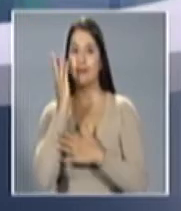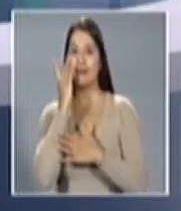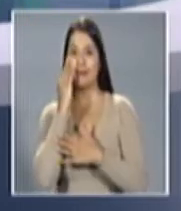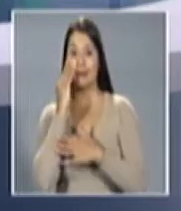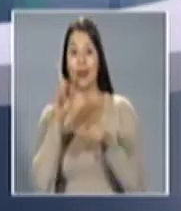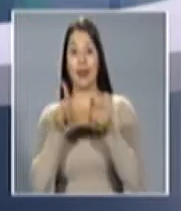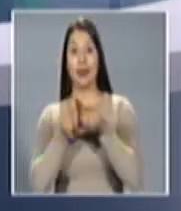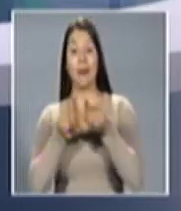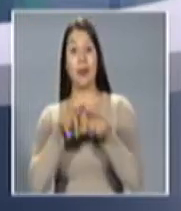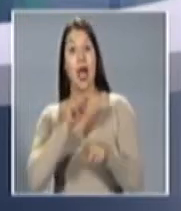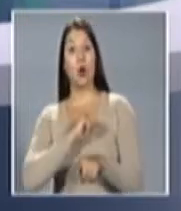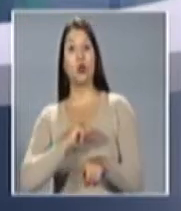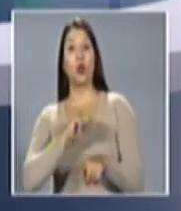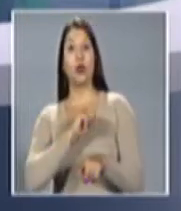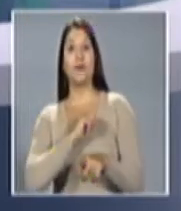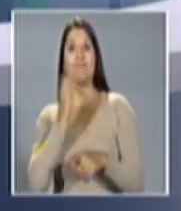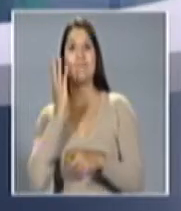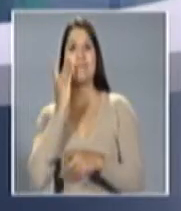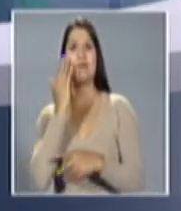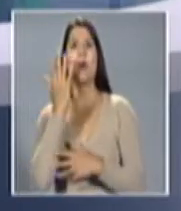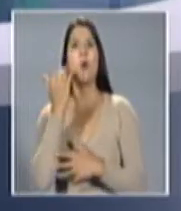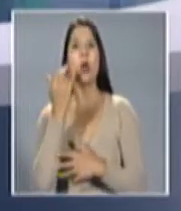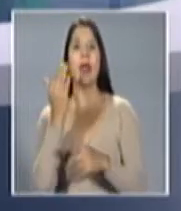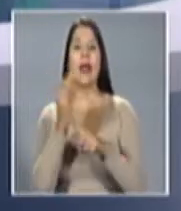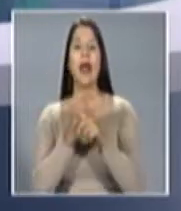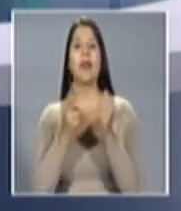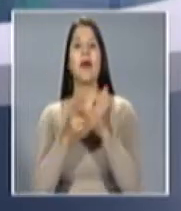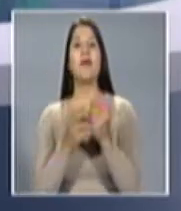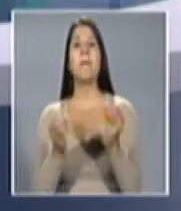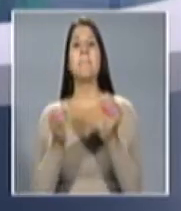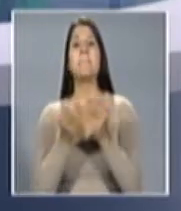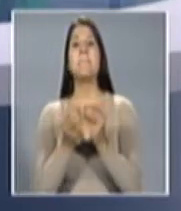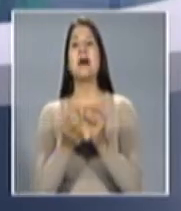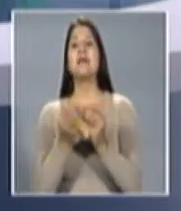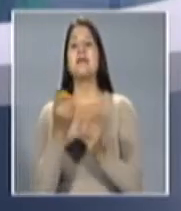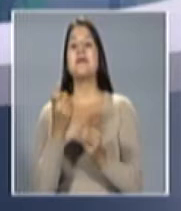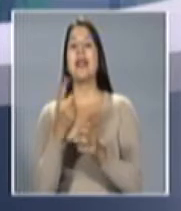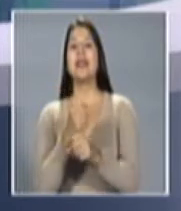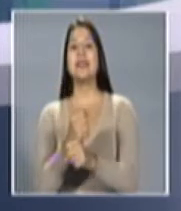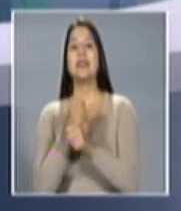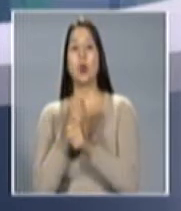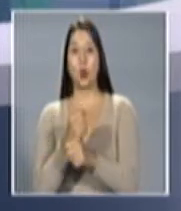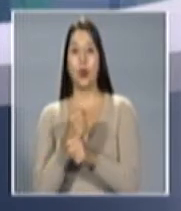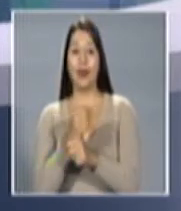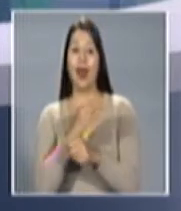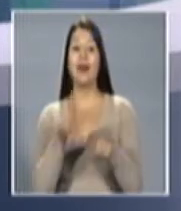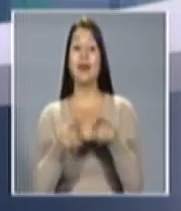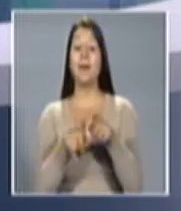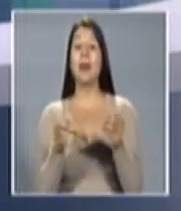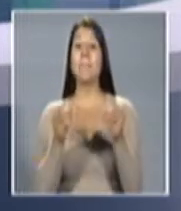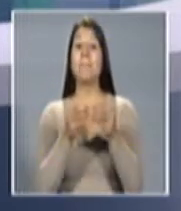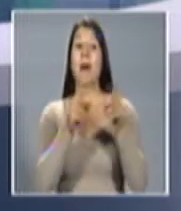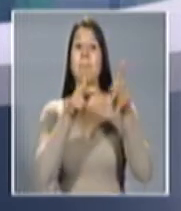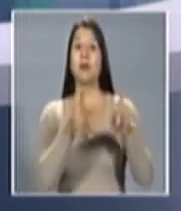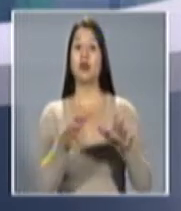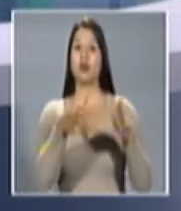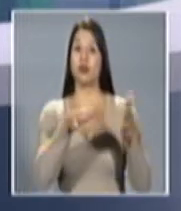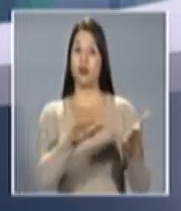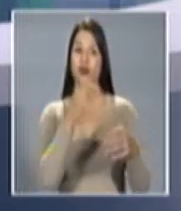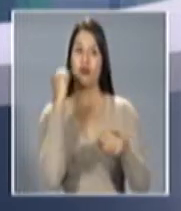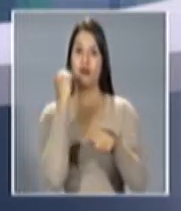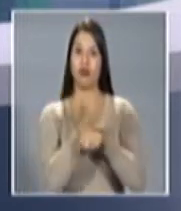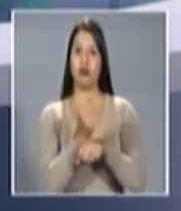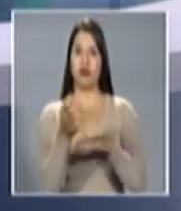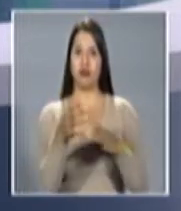como es el aumento en la inseguridad y también el aumento en los homicidios. Muy buenas noches, don Paul, gracias por acompañarnos. Tal